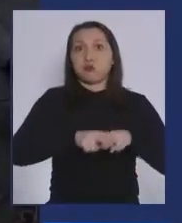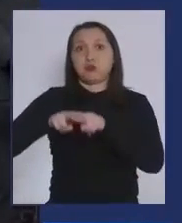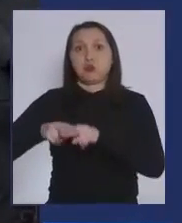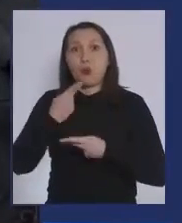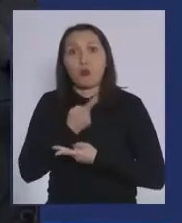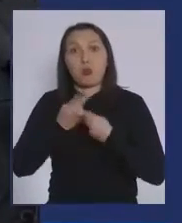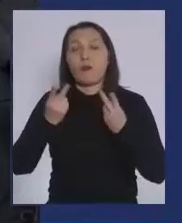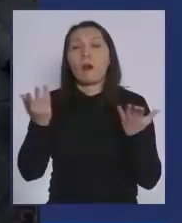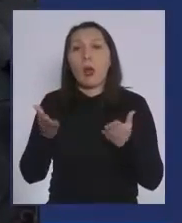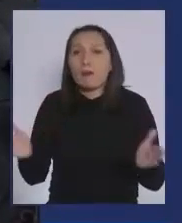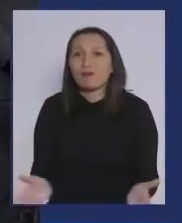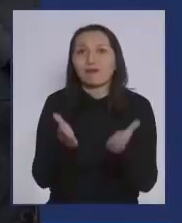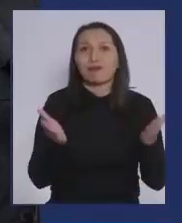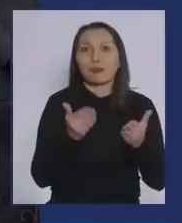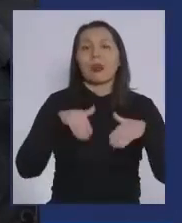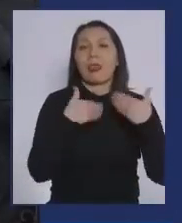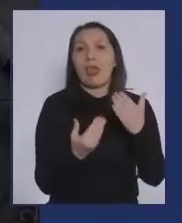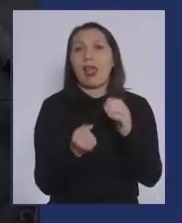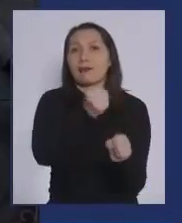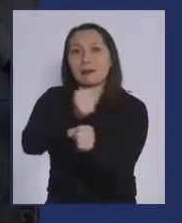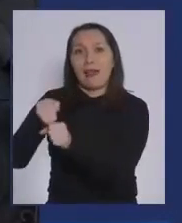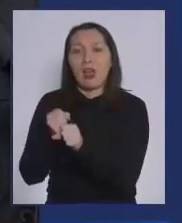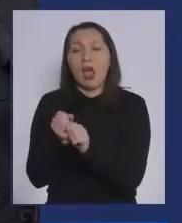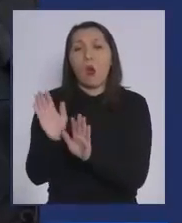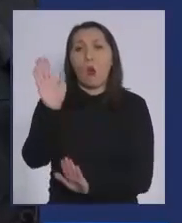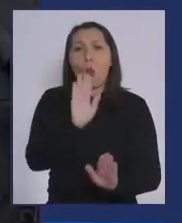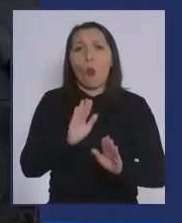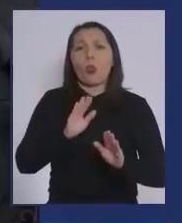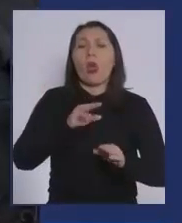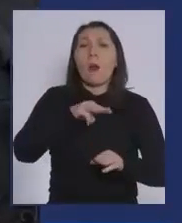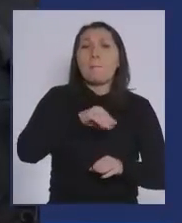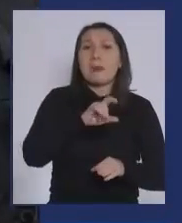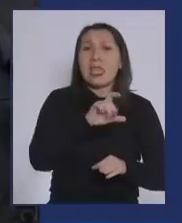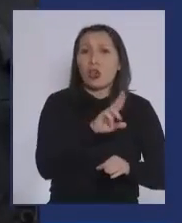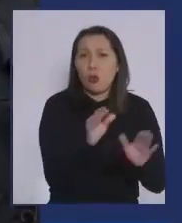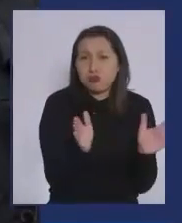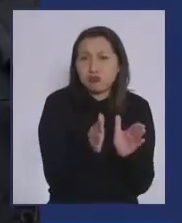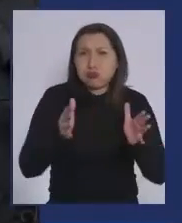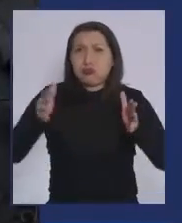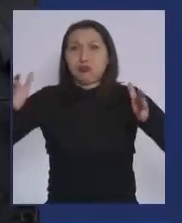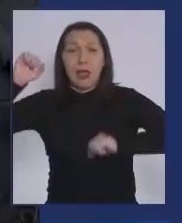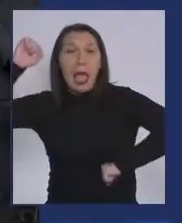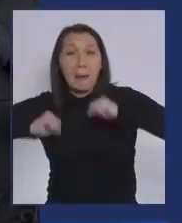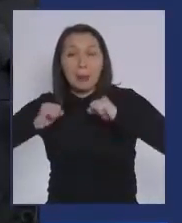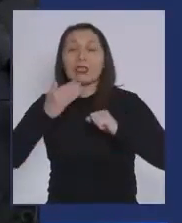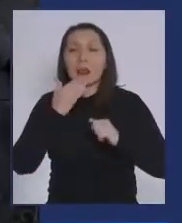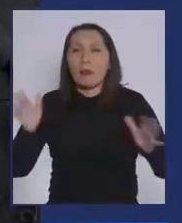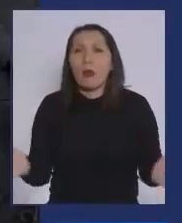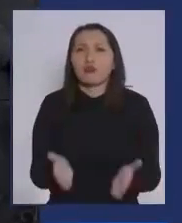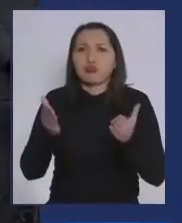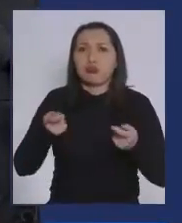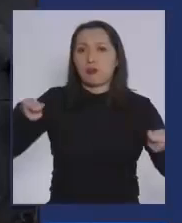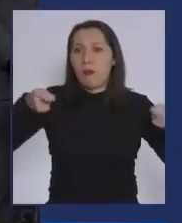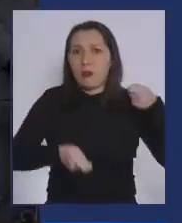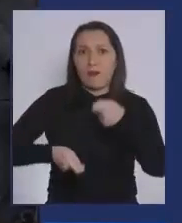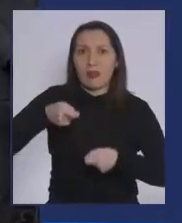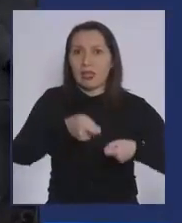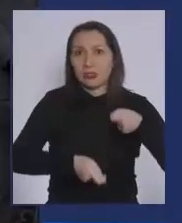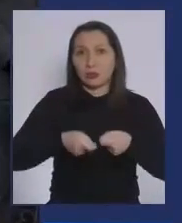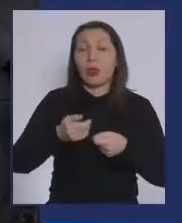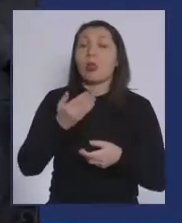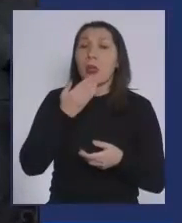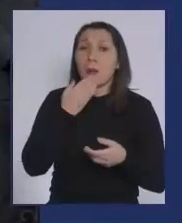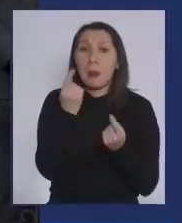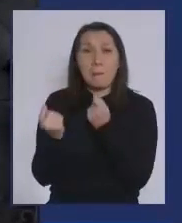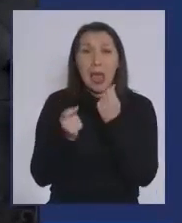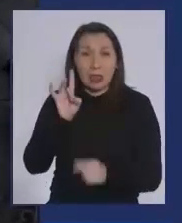promover el empleo para proteger a las micro pequeñas y medianas empresas para promover la inversión pero más